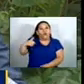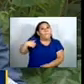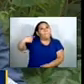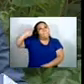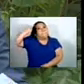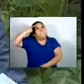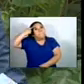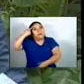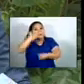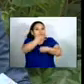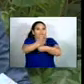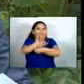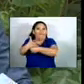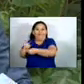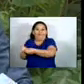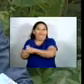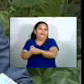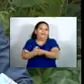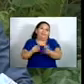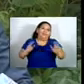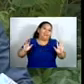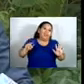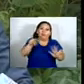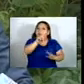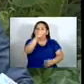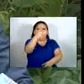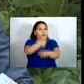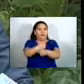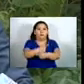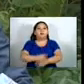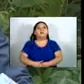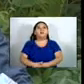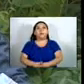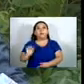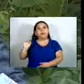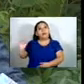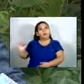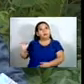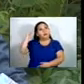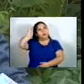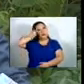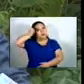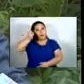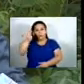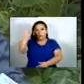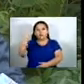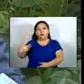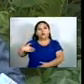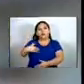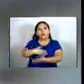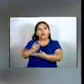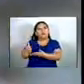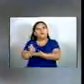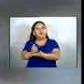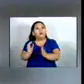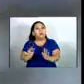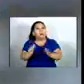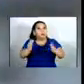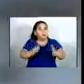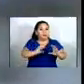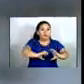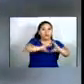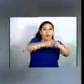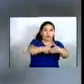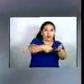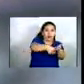como ellos dicen, estos temas, creo que es inadecuado. Así respondió el ministro de Hacienda a la solicitud de Comures